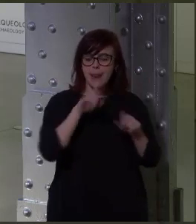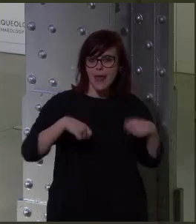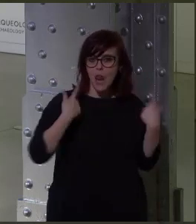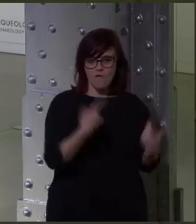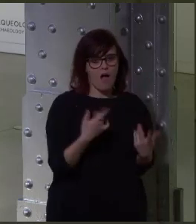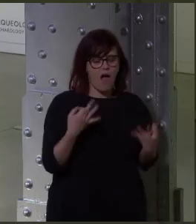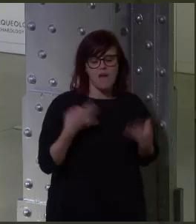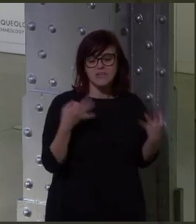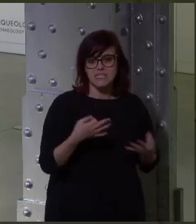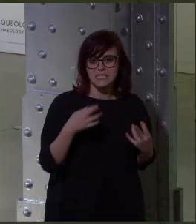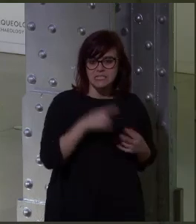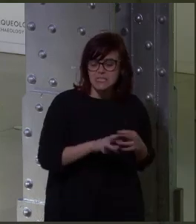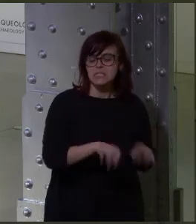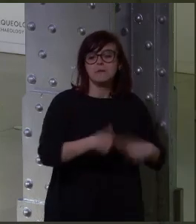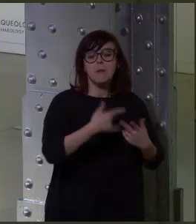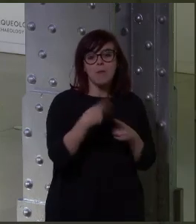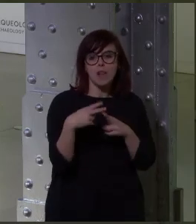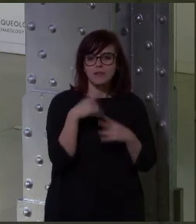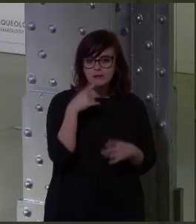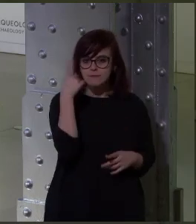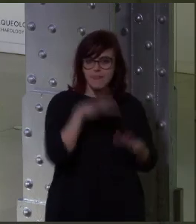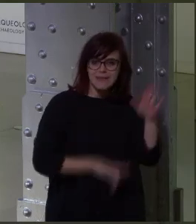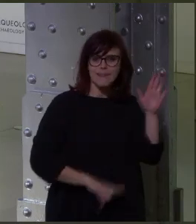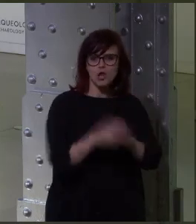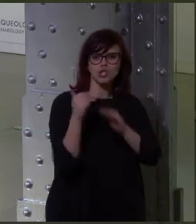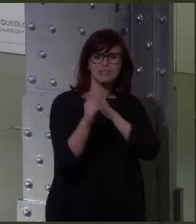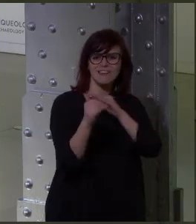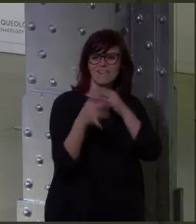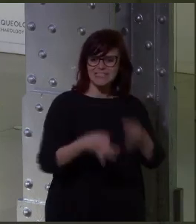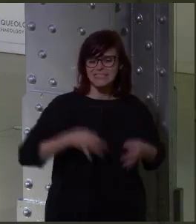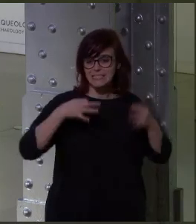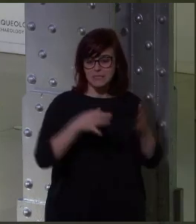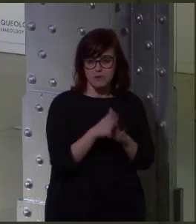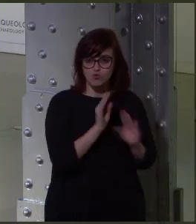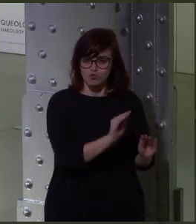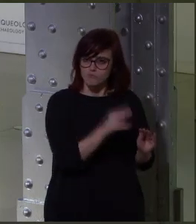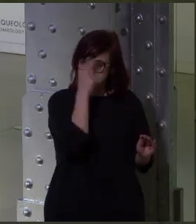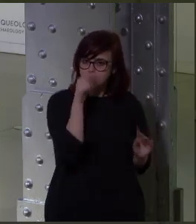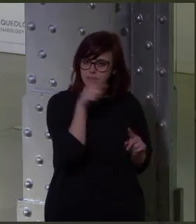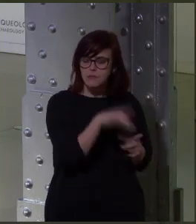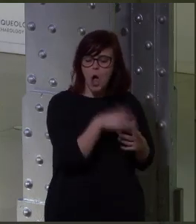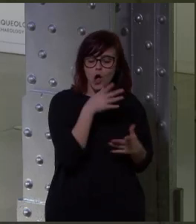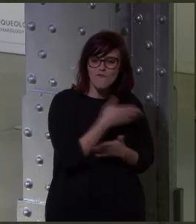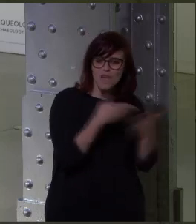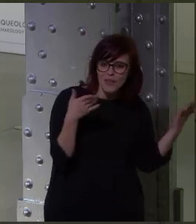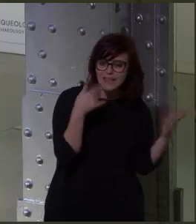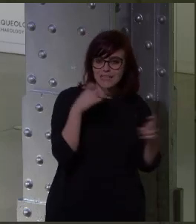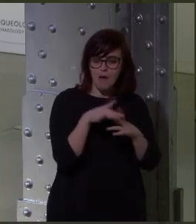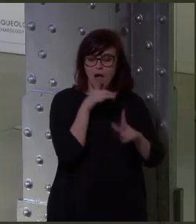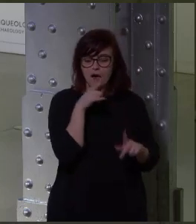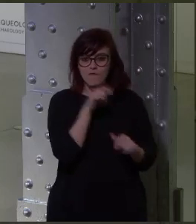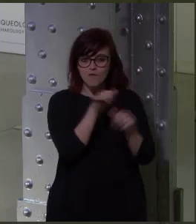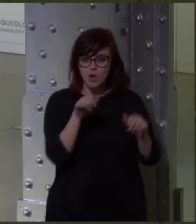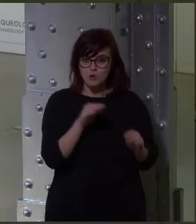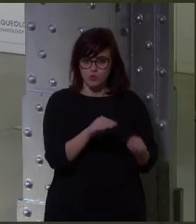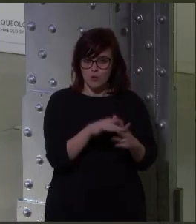tenido siempre una política de desarrollo sostenible basado en la creencia y en la forma de